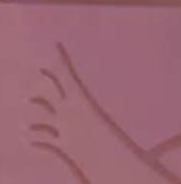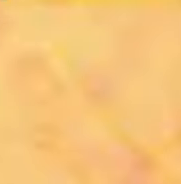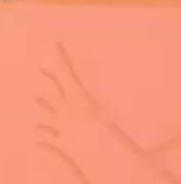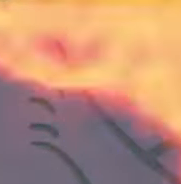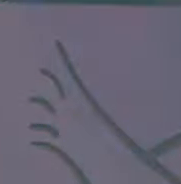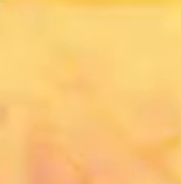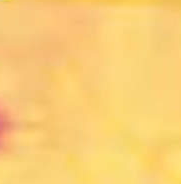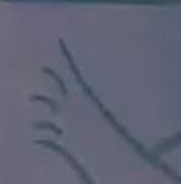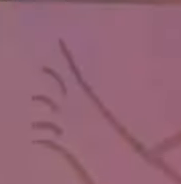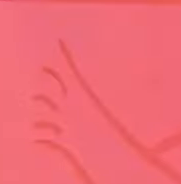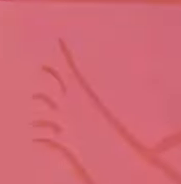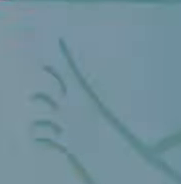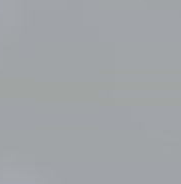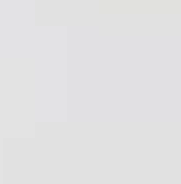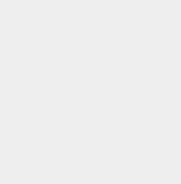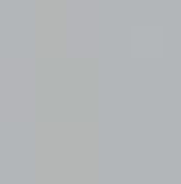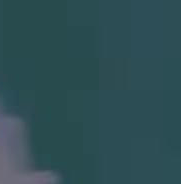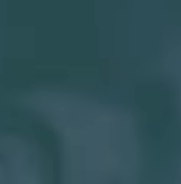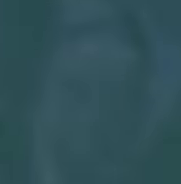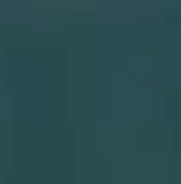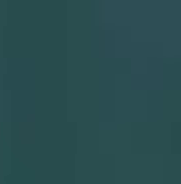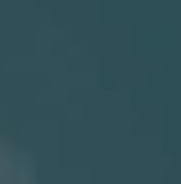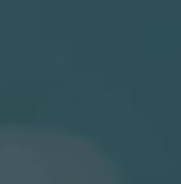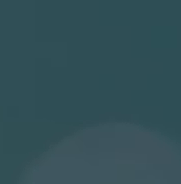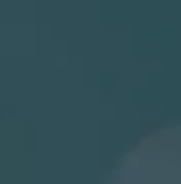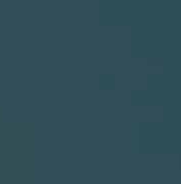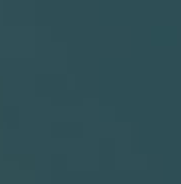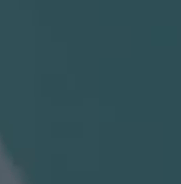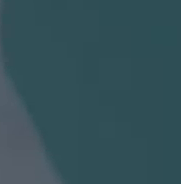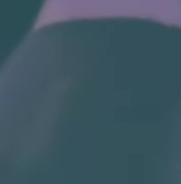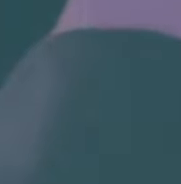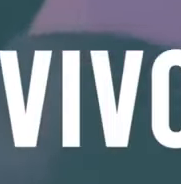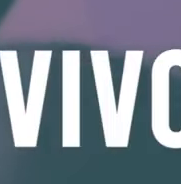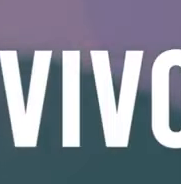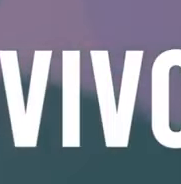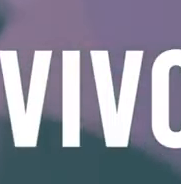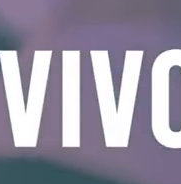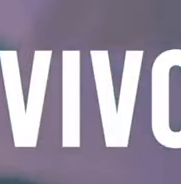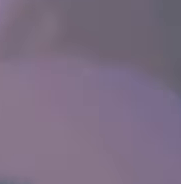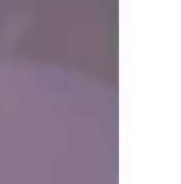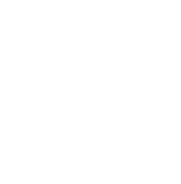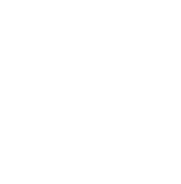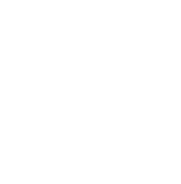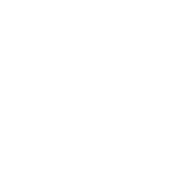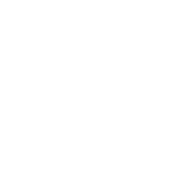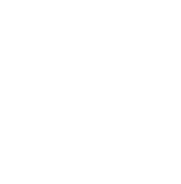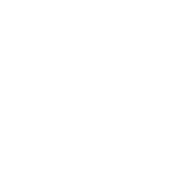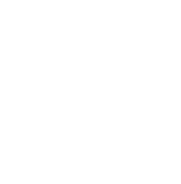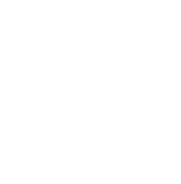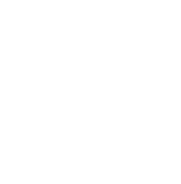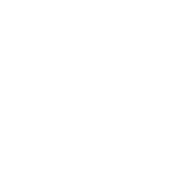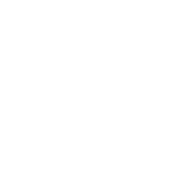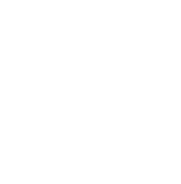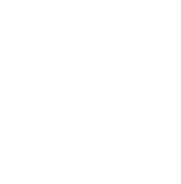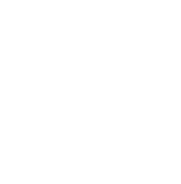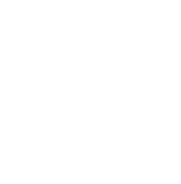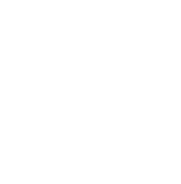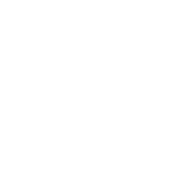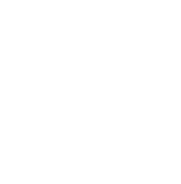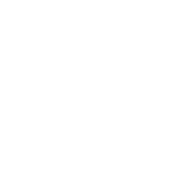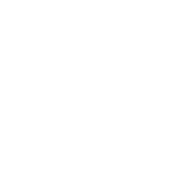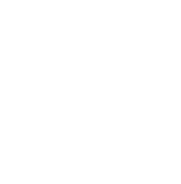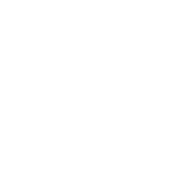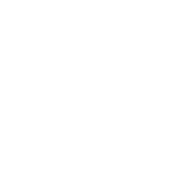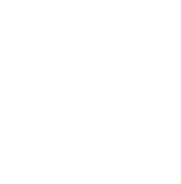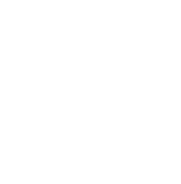infalible. Una transmisión de nuestro servicio devocional de hoy domingo, en vivo, desde el Auditorio de Iglesia de Cristo